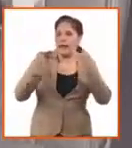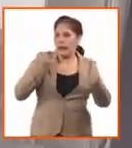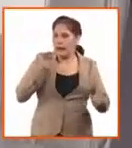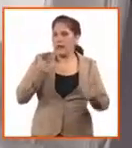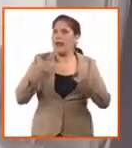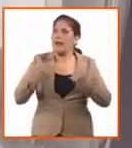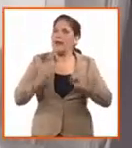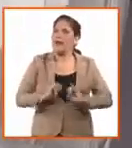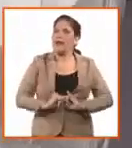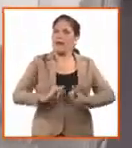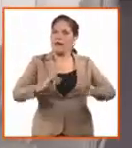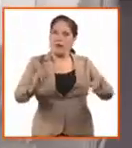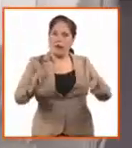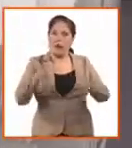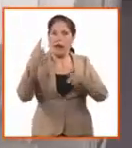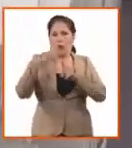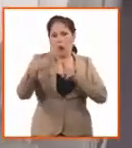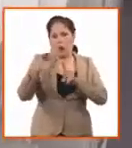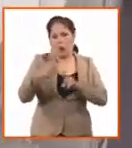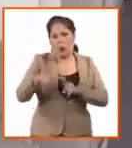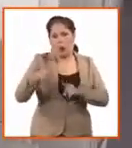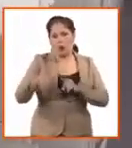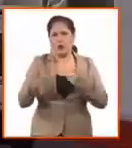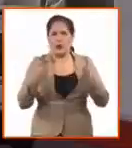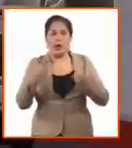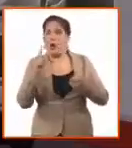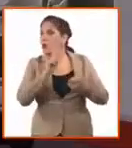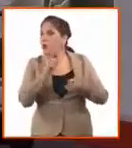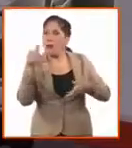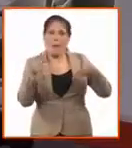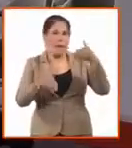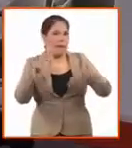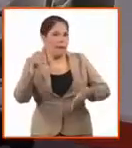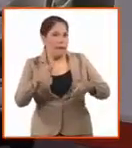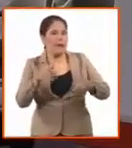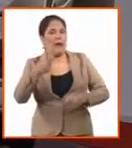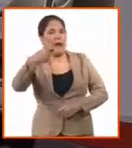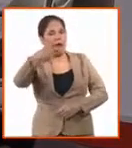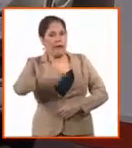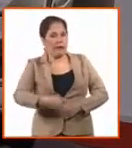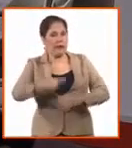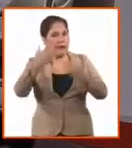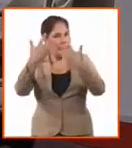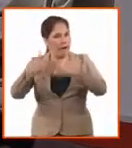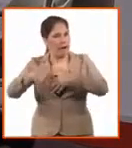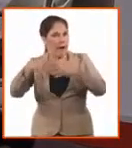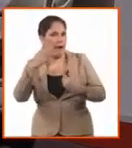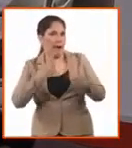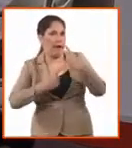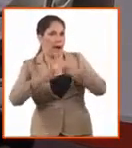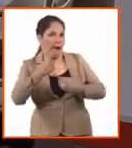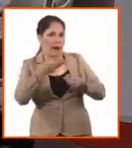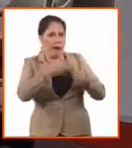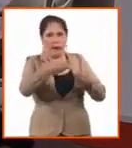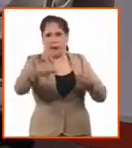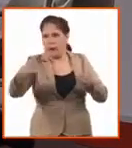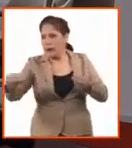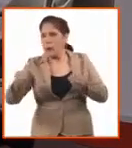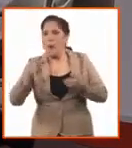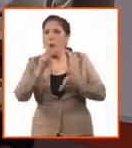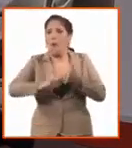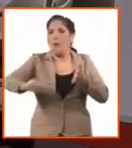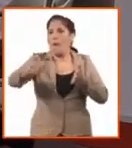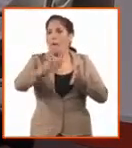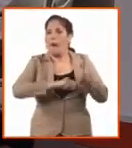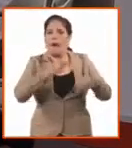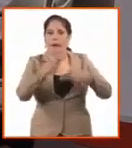les informa sobre todas esas cuestiones de necesidad no participan en esa en esa distribución o en los planes